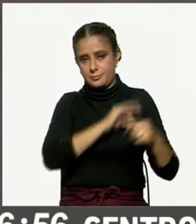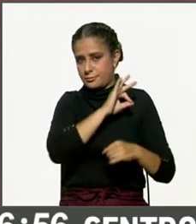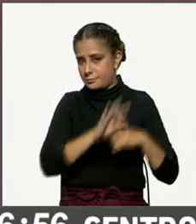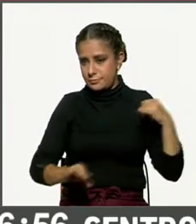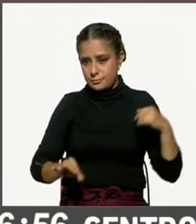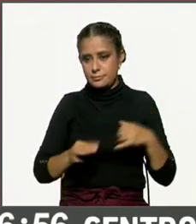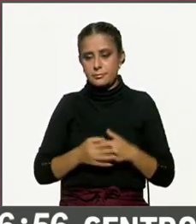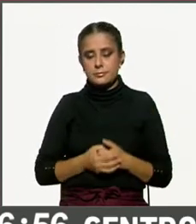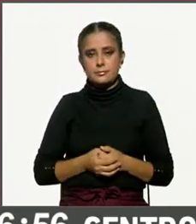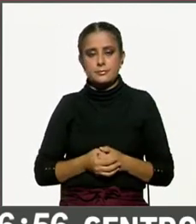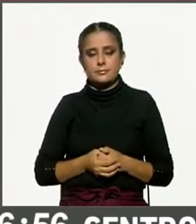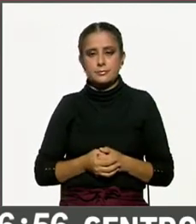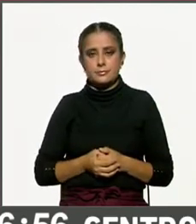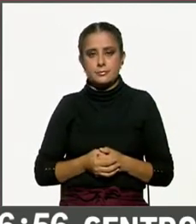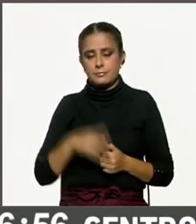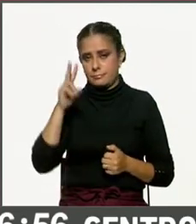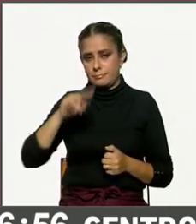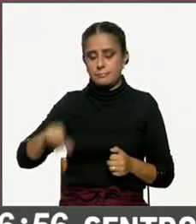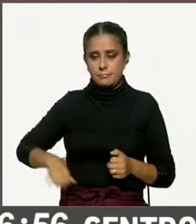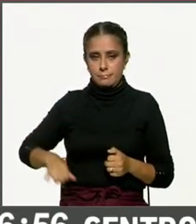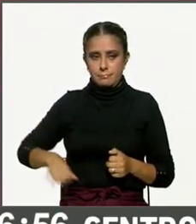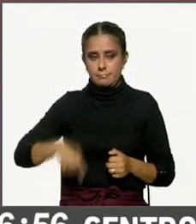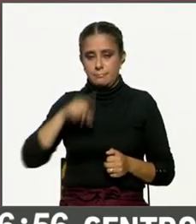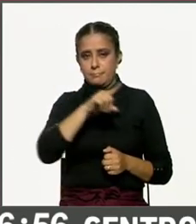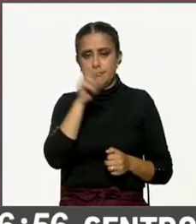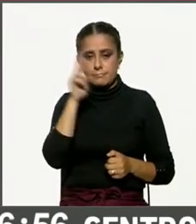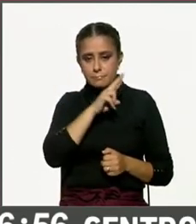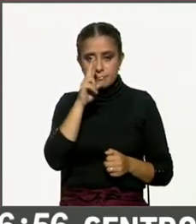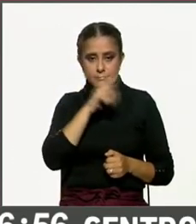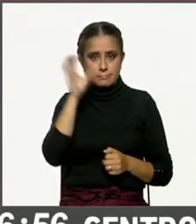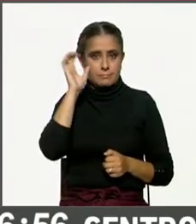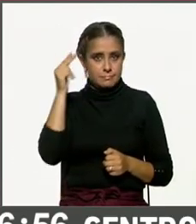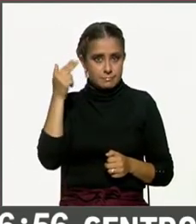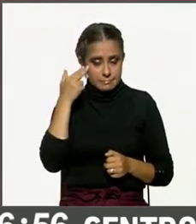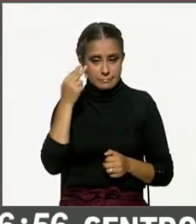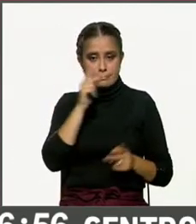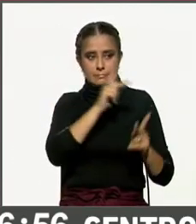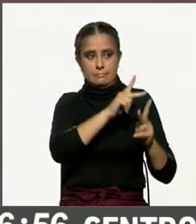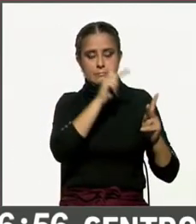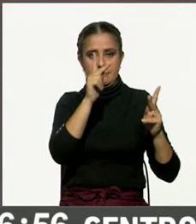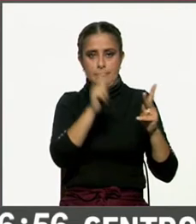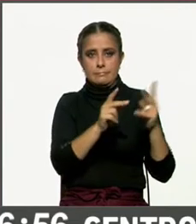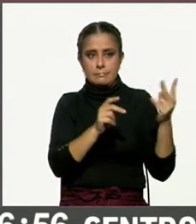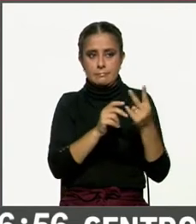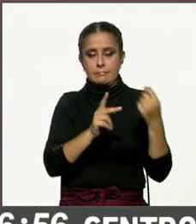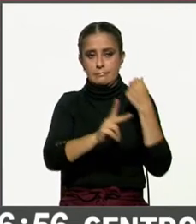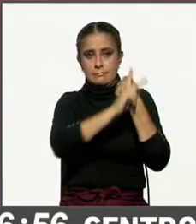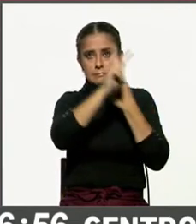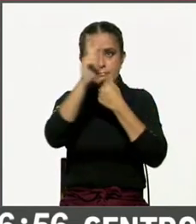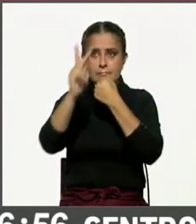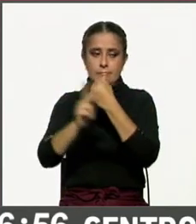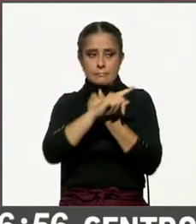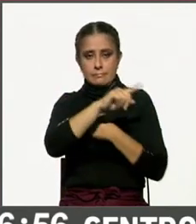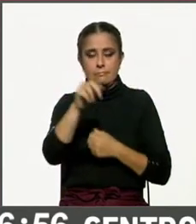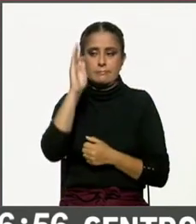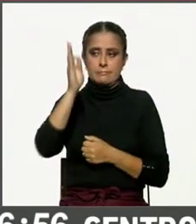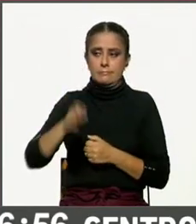Interesante nuevamente el caso de Rusia y de China, porque son exactamente los dos extremos de